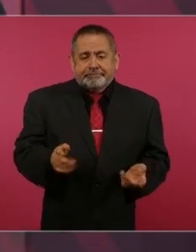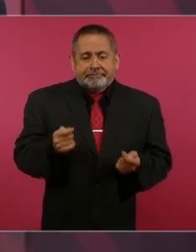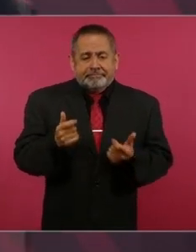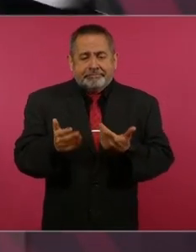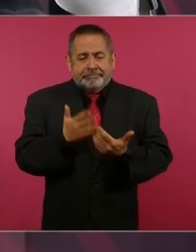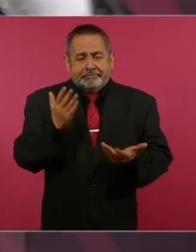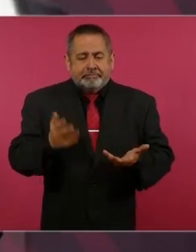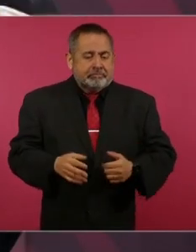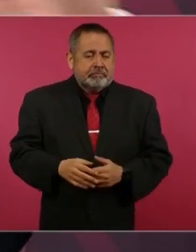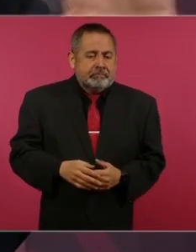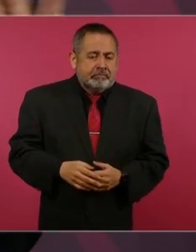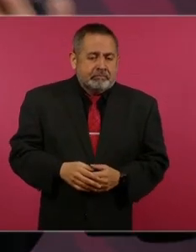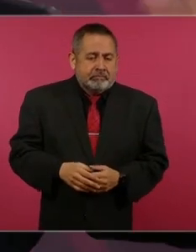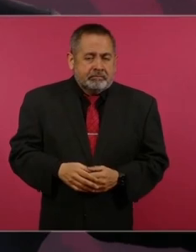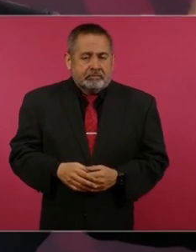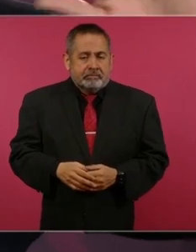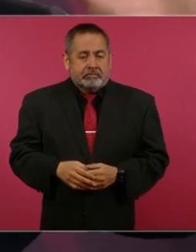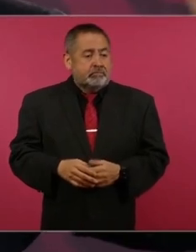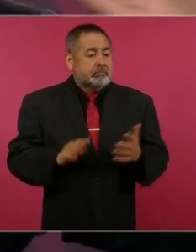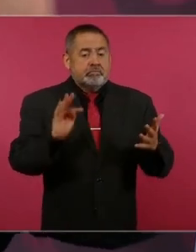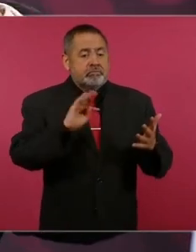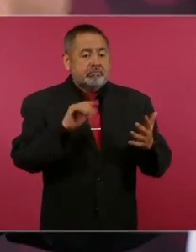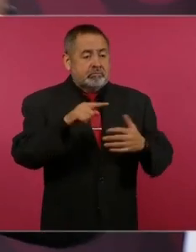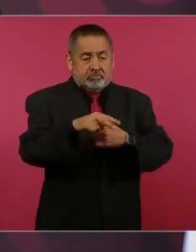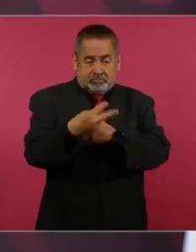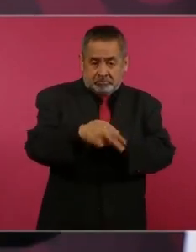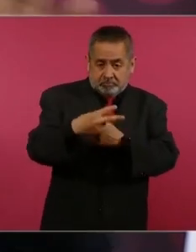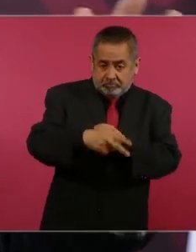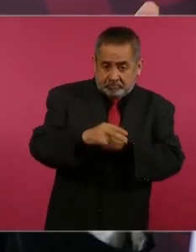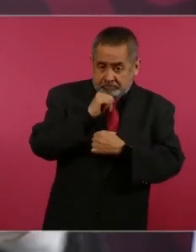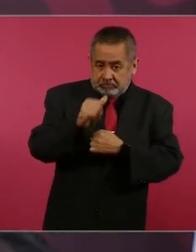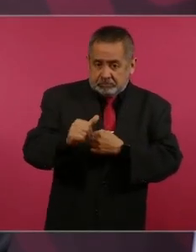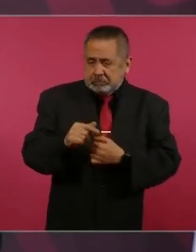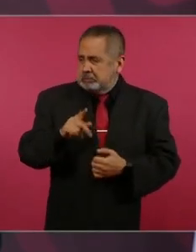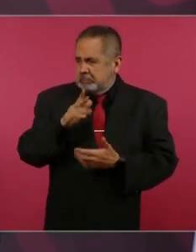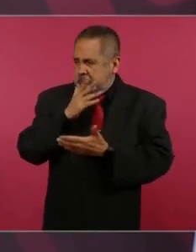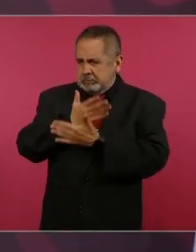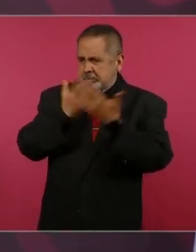Y si no aparecías en la televisión, no existías.